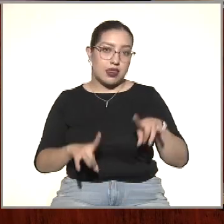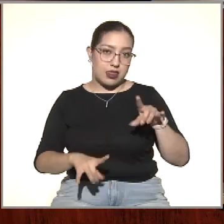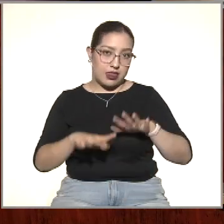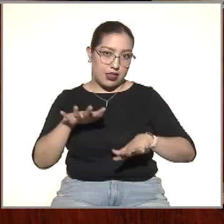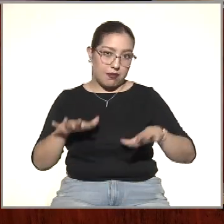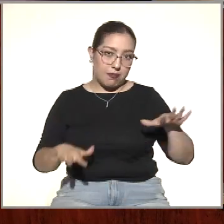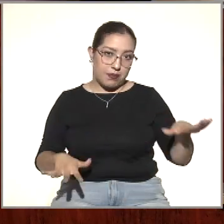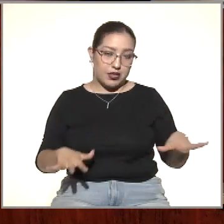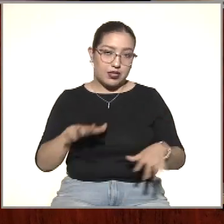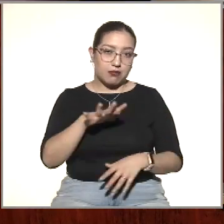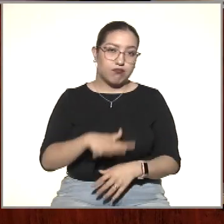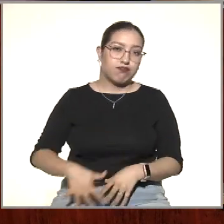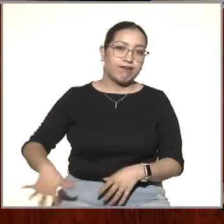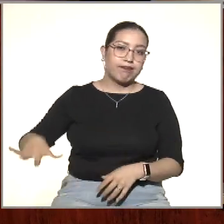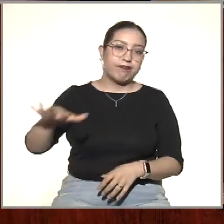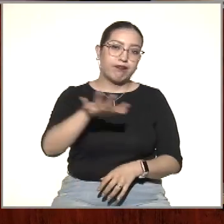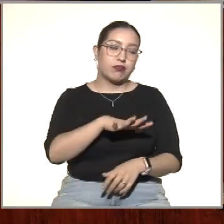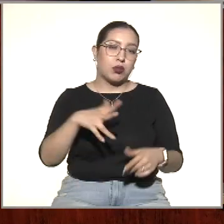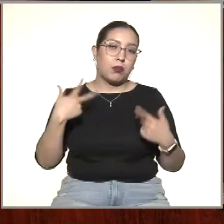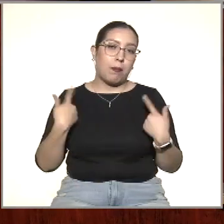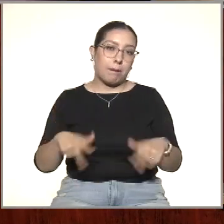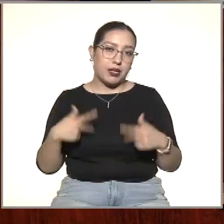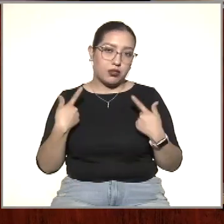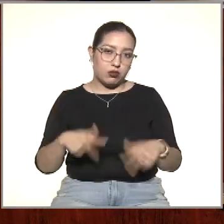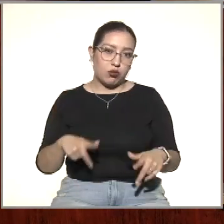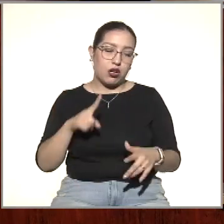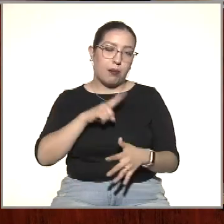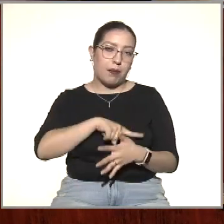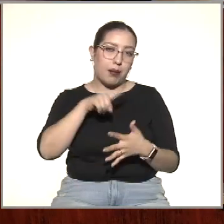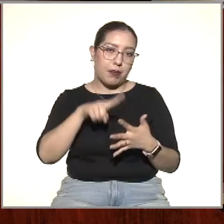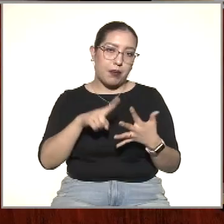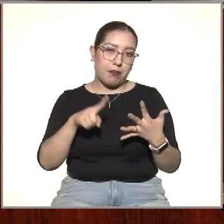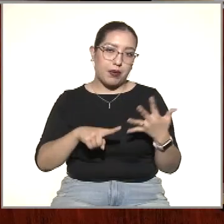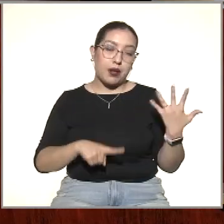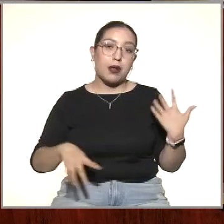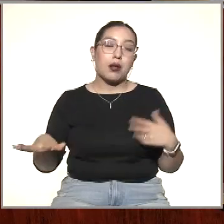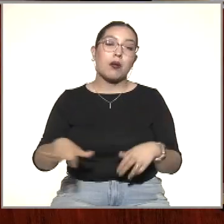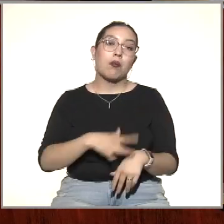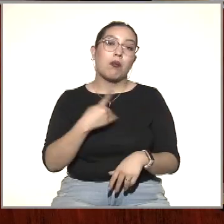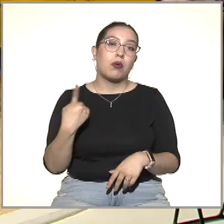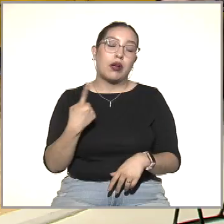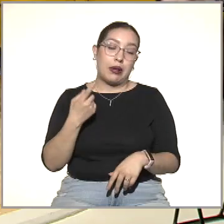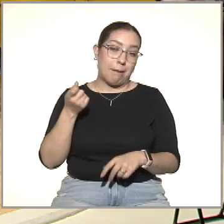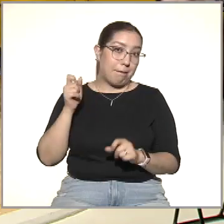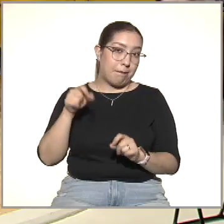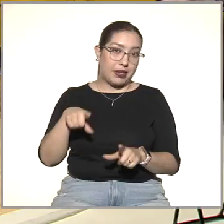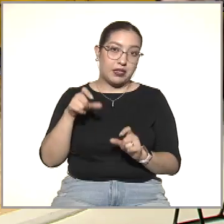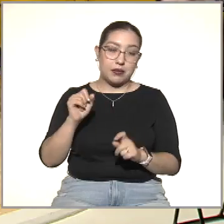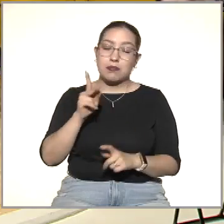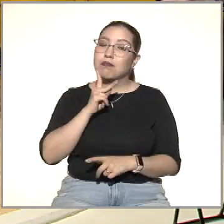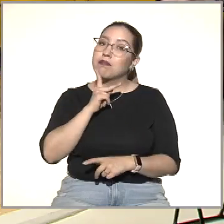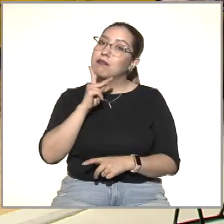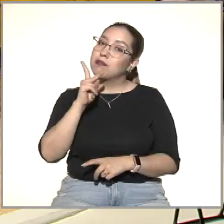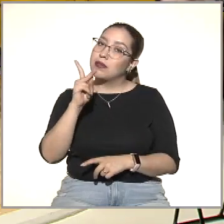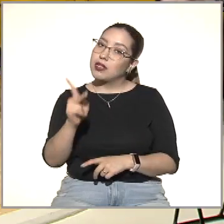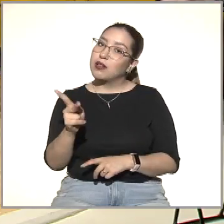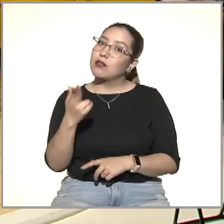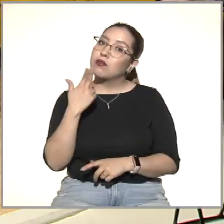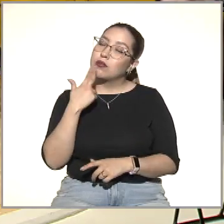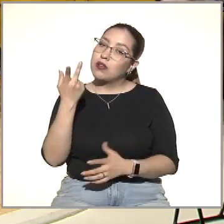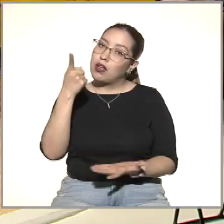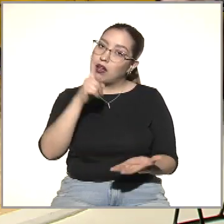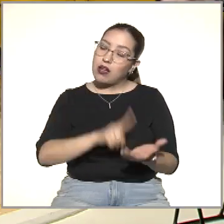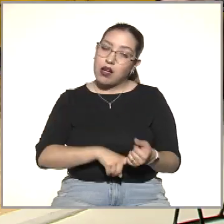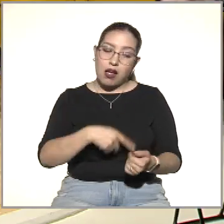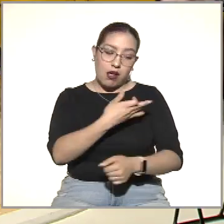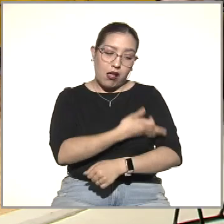depende de la persona. Y sobre todo esto de la persona, porque esa misma palabra puede ser utilizada dentro de una familia y afectar